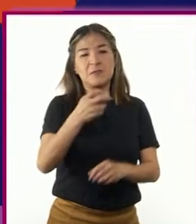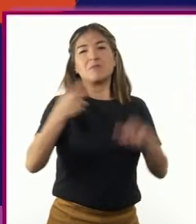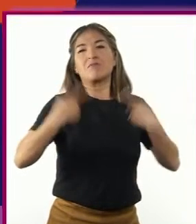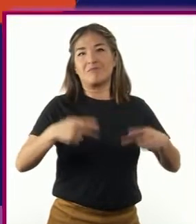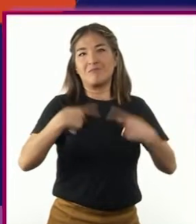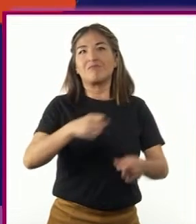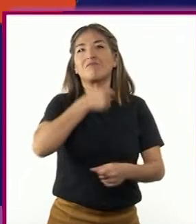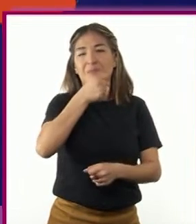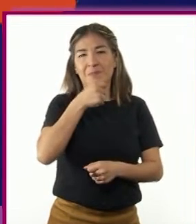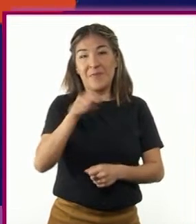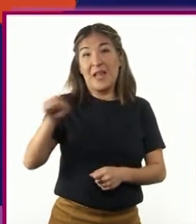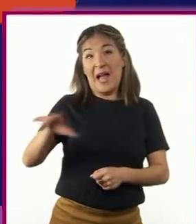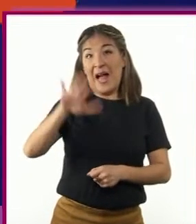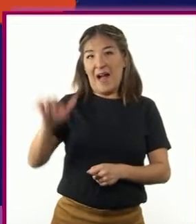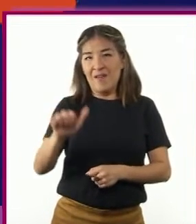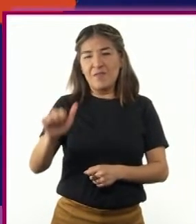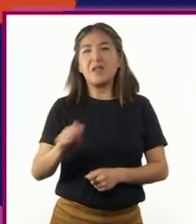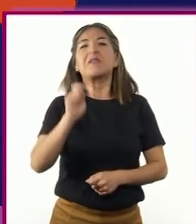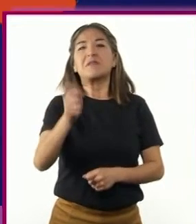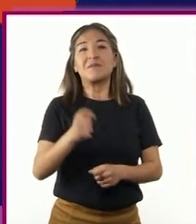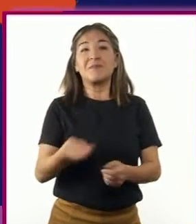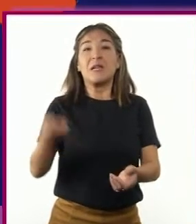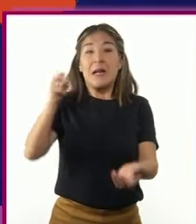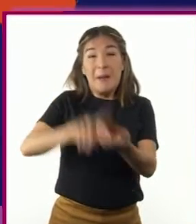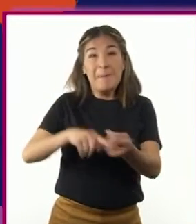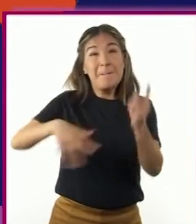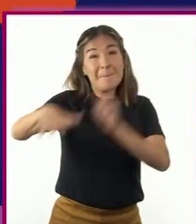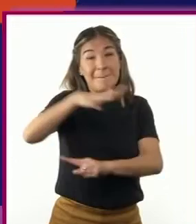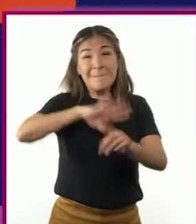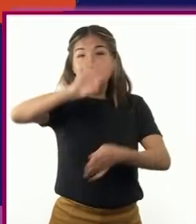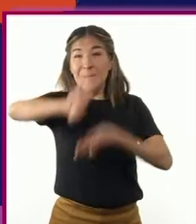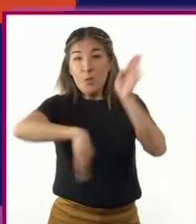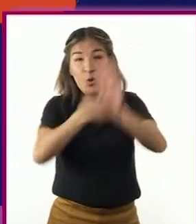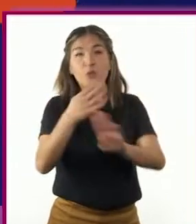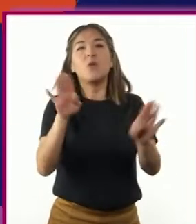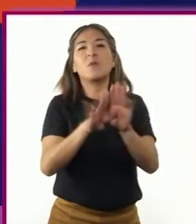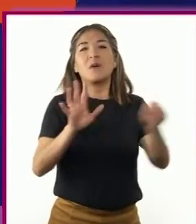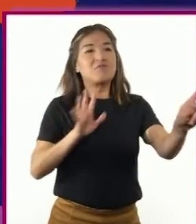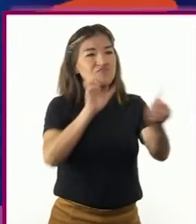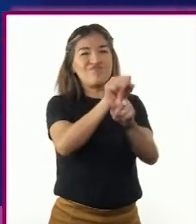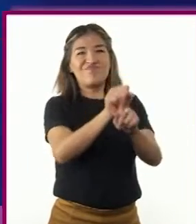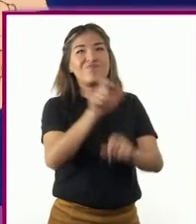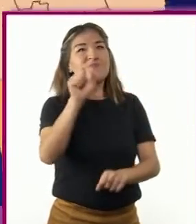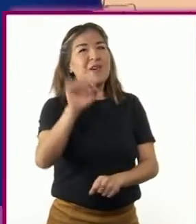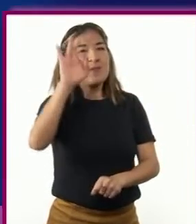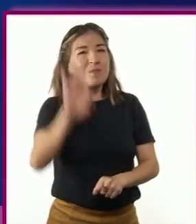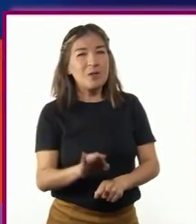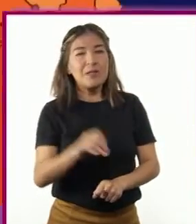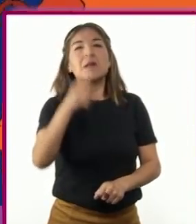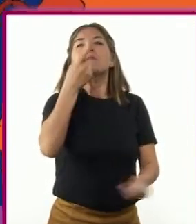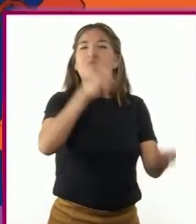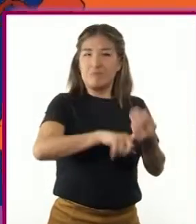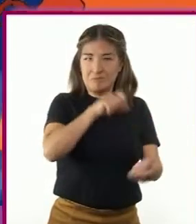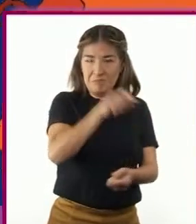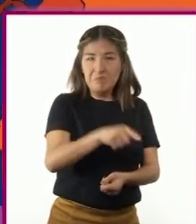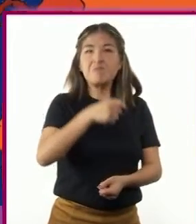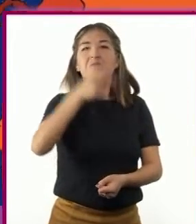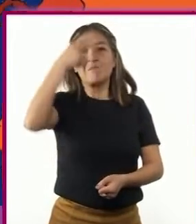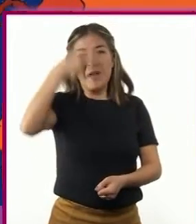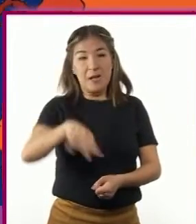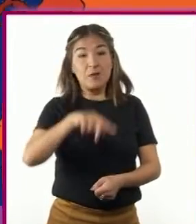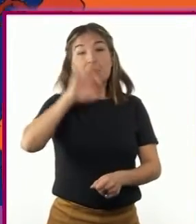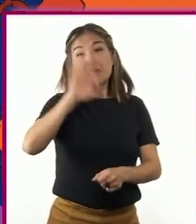Con excepción de África, el resto del mundo alcanzará porcentajes mayores al 20%, incluido México, que para el